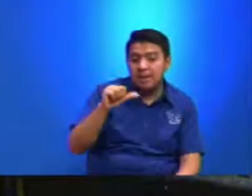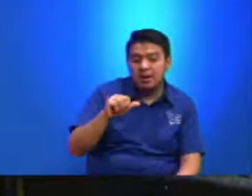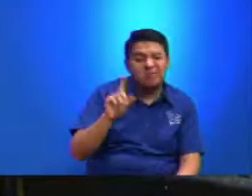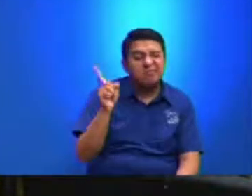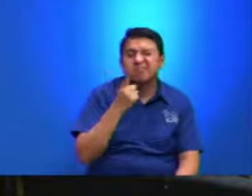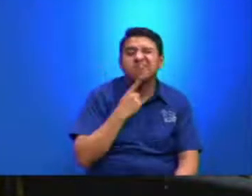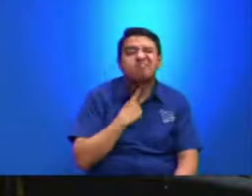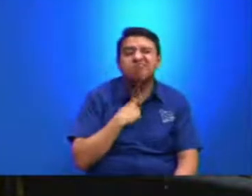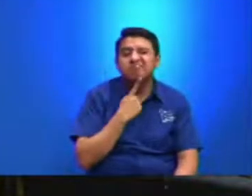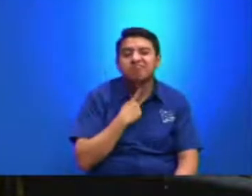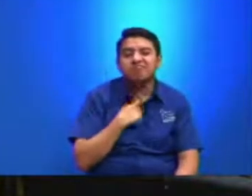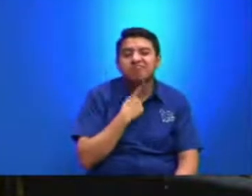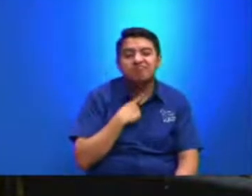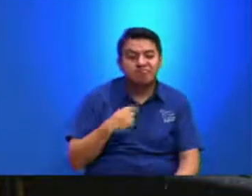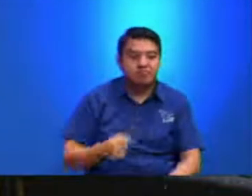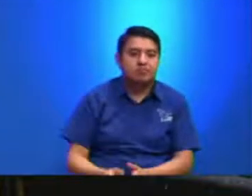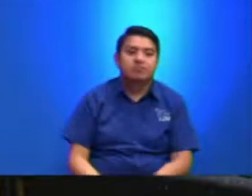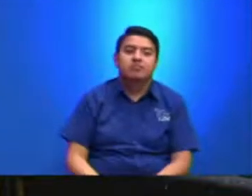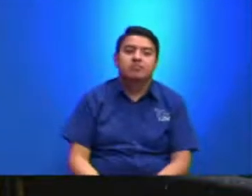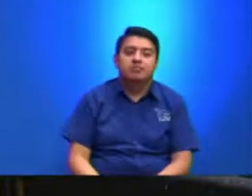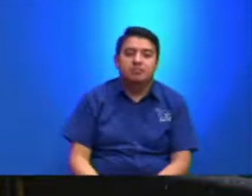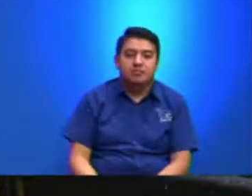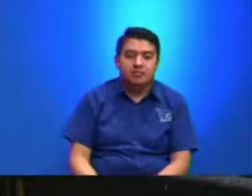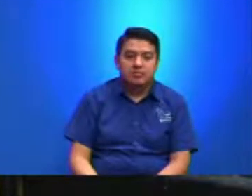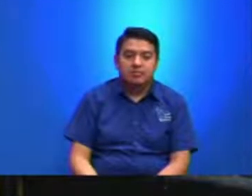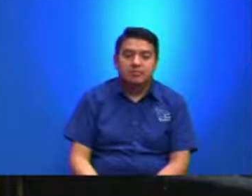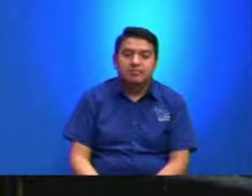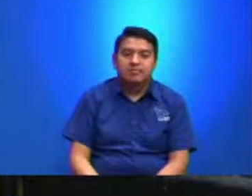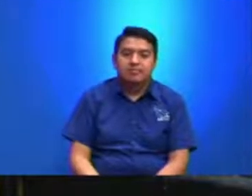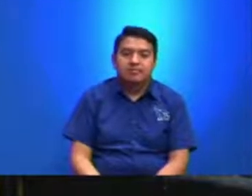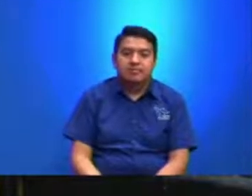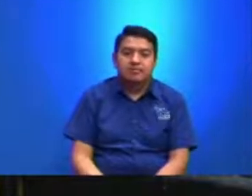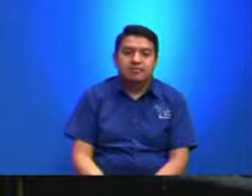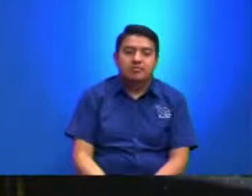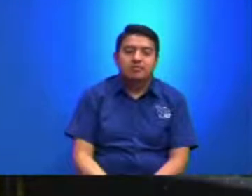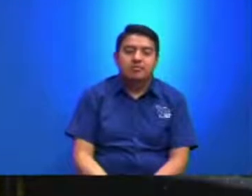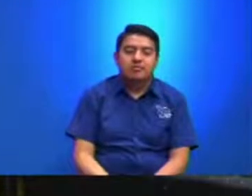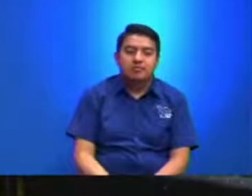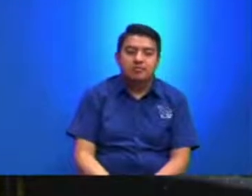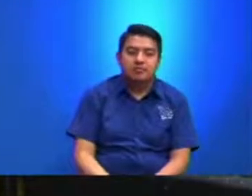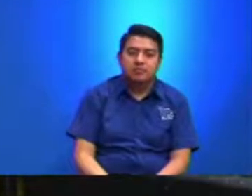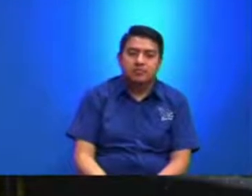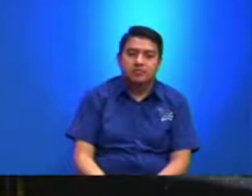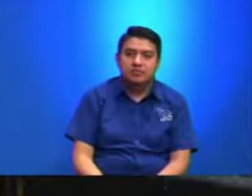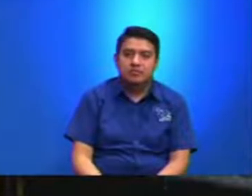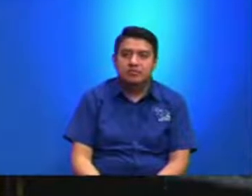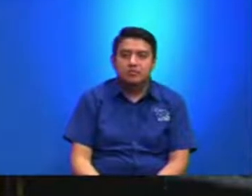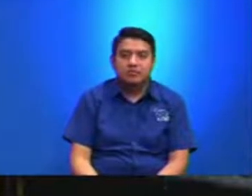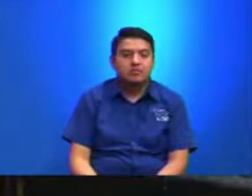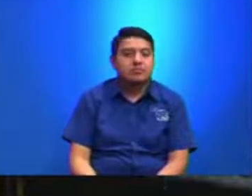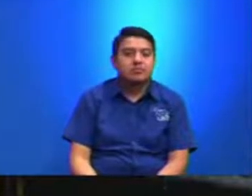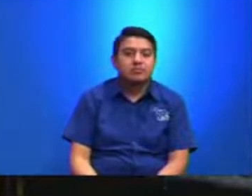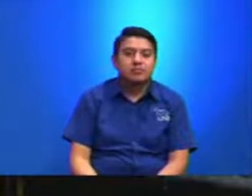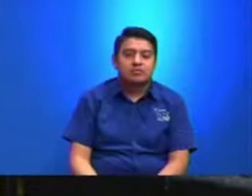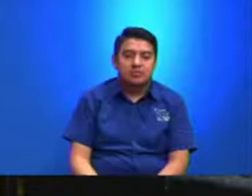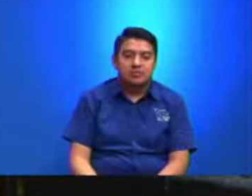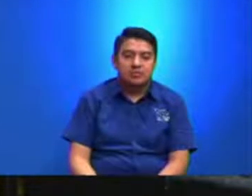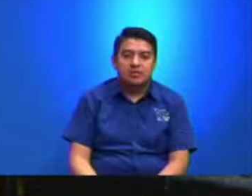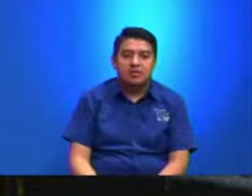el Señor hizo allá en las bodas de Caná. Pero ¿y dónde lo vamos a conseguir? Yo no sé, pero si no, denme